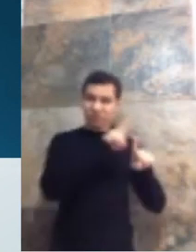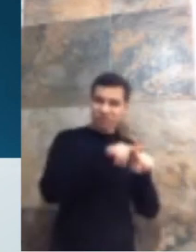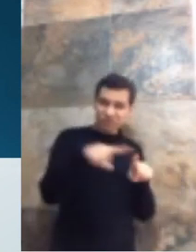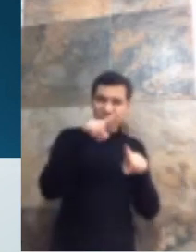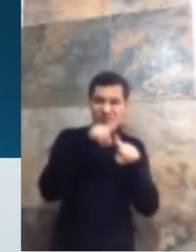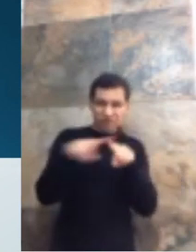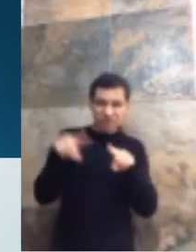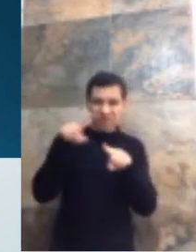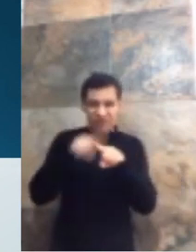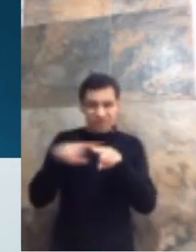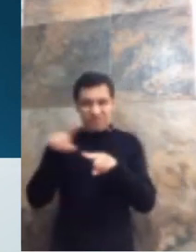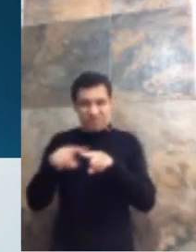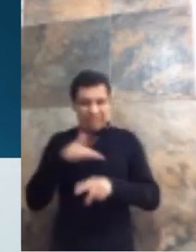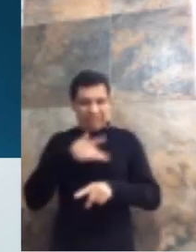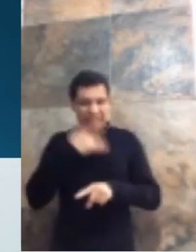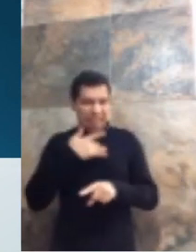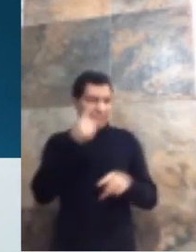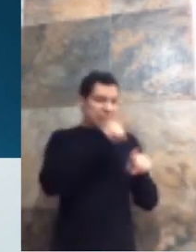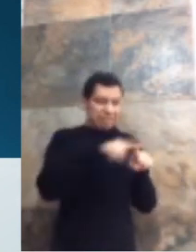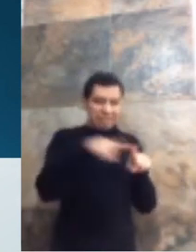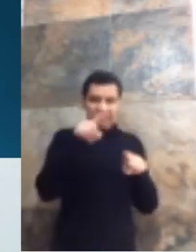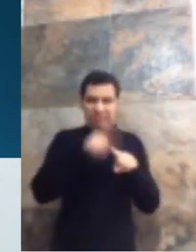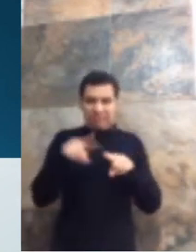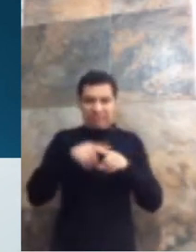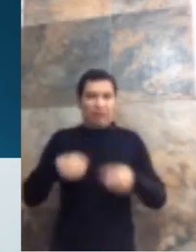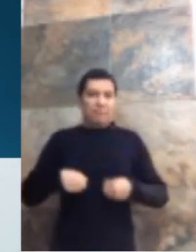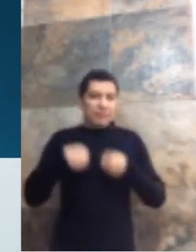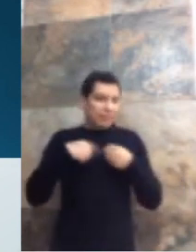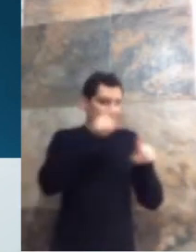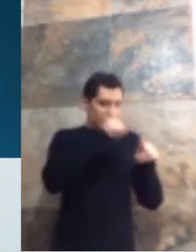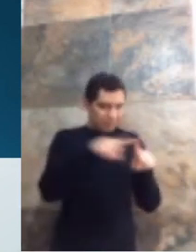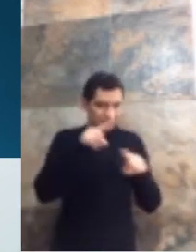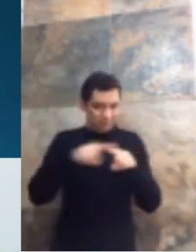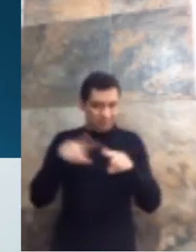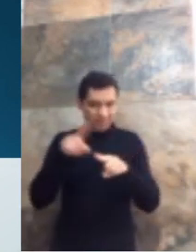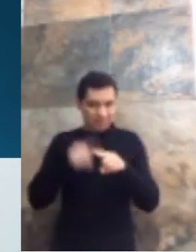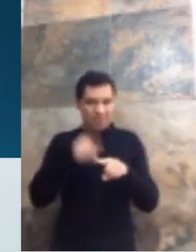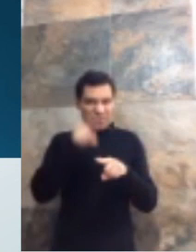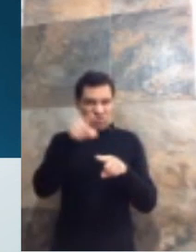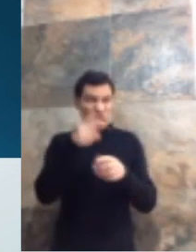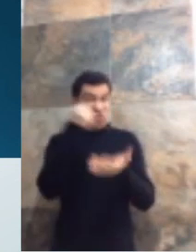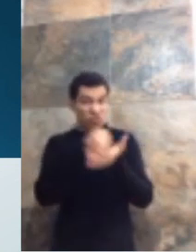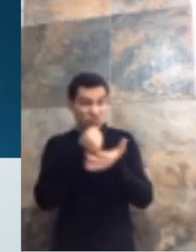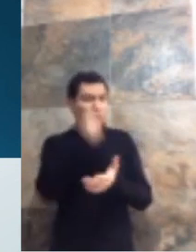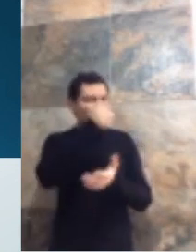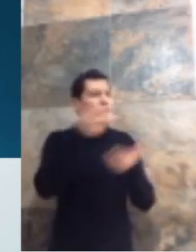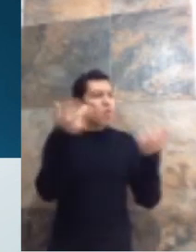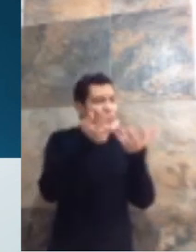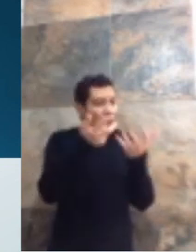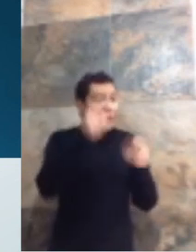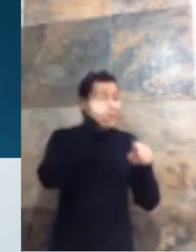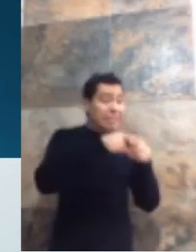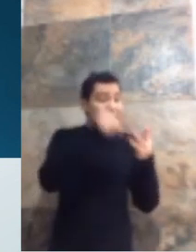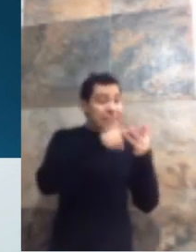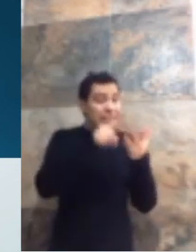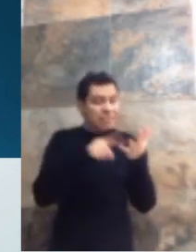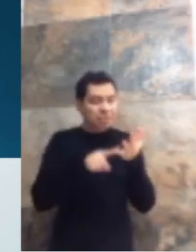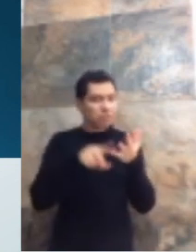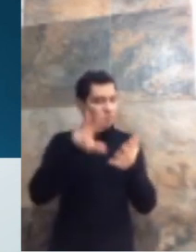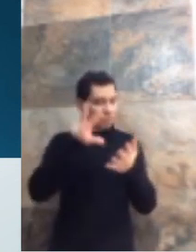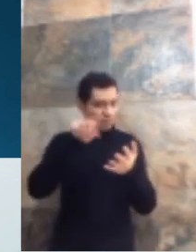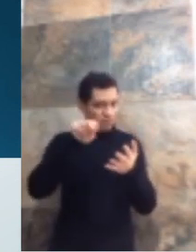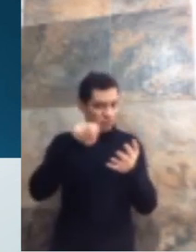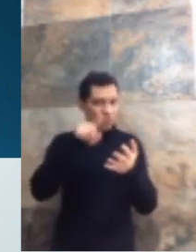persona no solo no le funciona a otra, sino que le crea un problema adicional. Algunos obstáculos que hemos